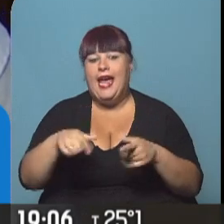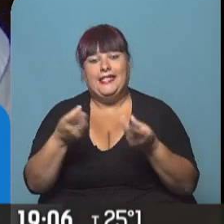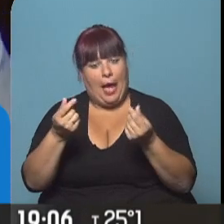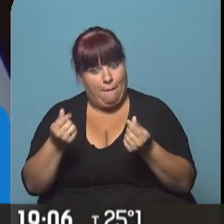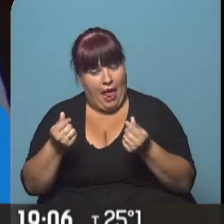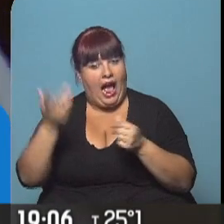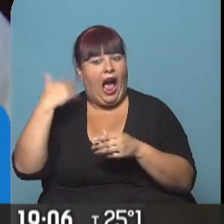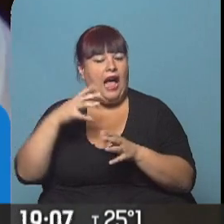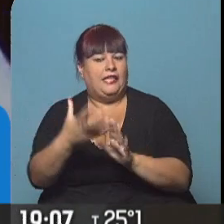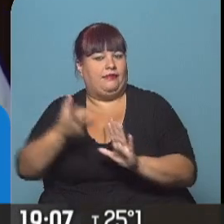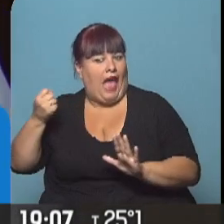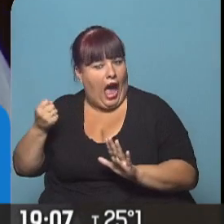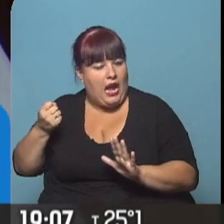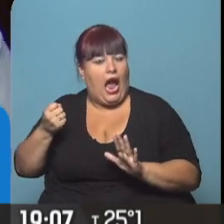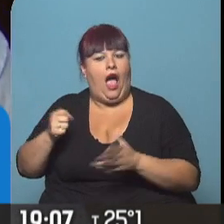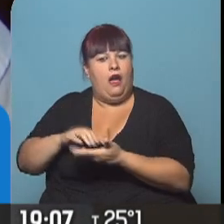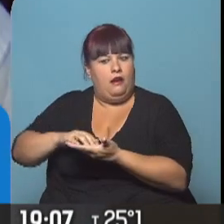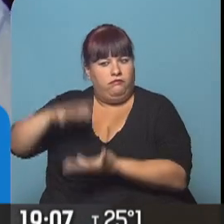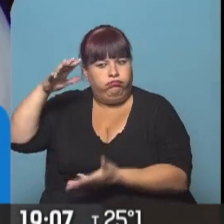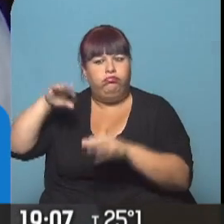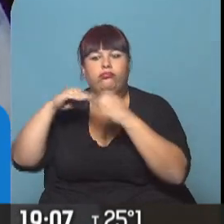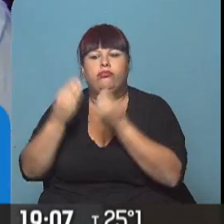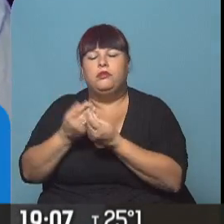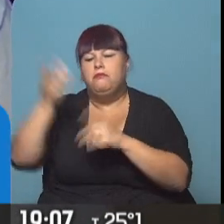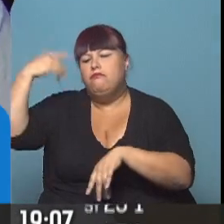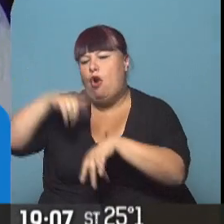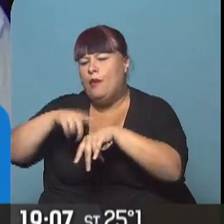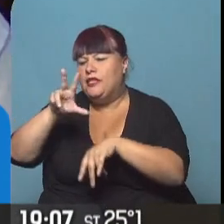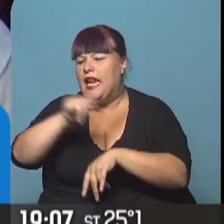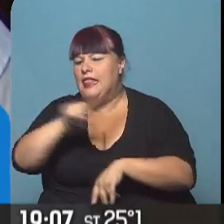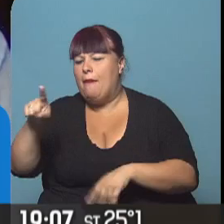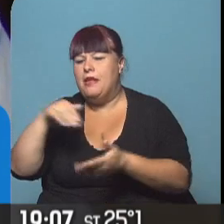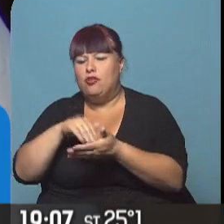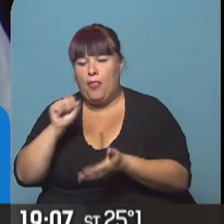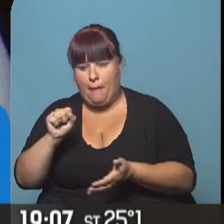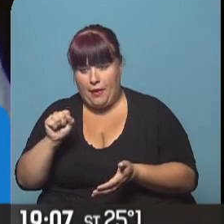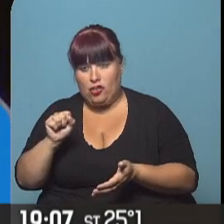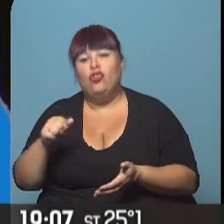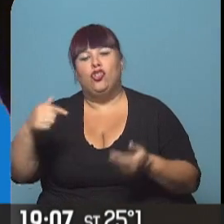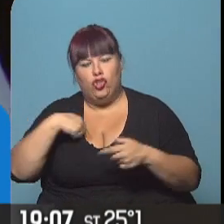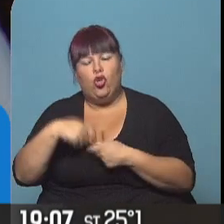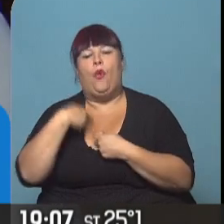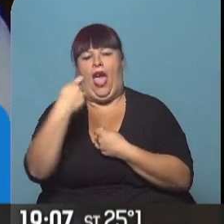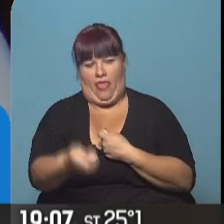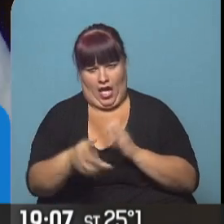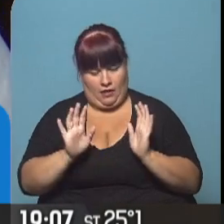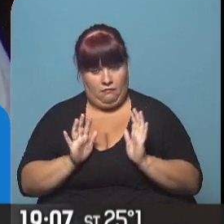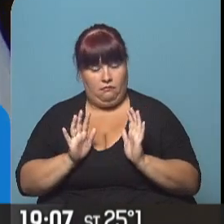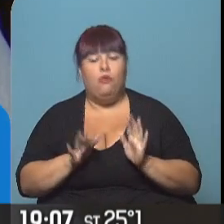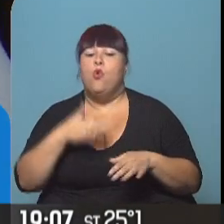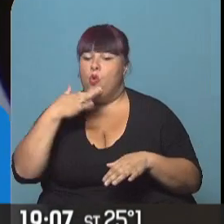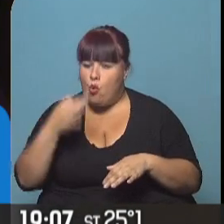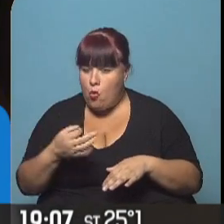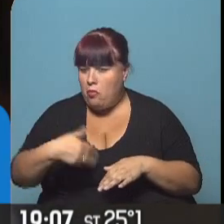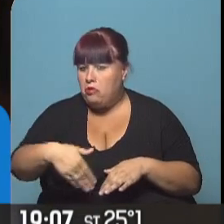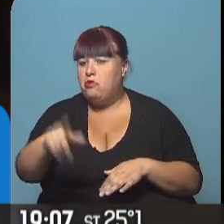recursos que habían estado retenidos y que se habían acumulado, un total, en ese momento eran 30.000 millones de pesos, yo se los voy a terminar entregando. Cumplió